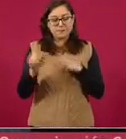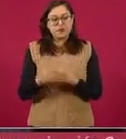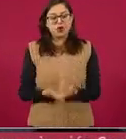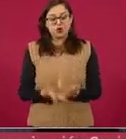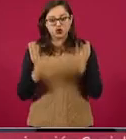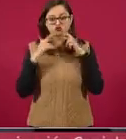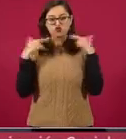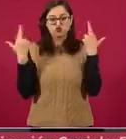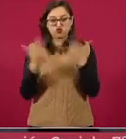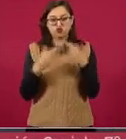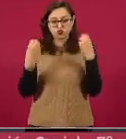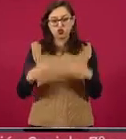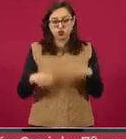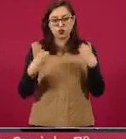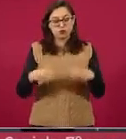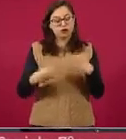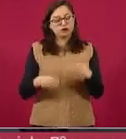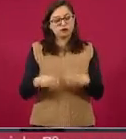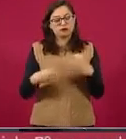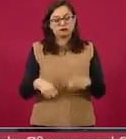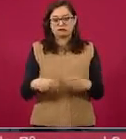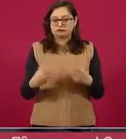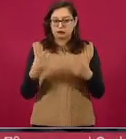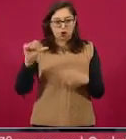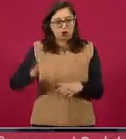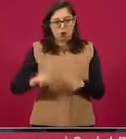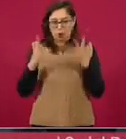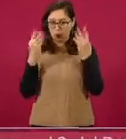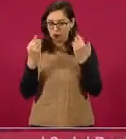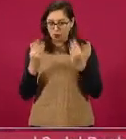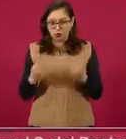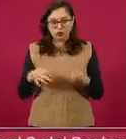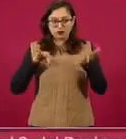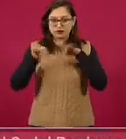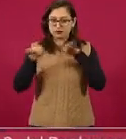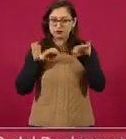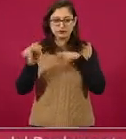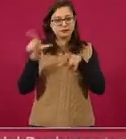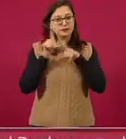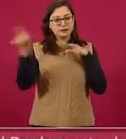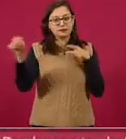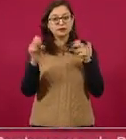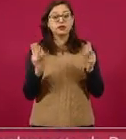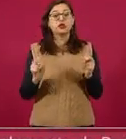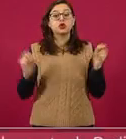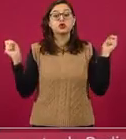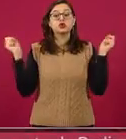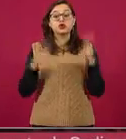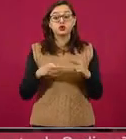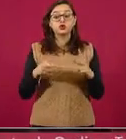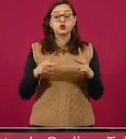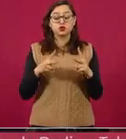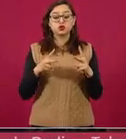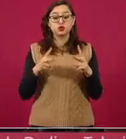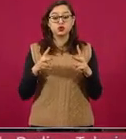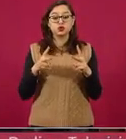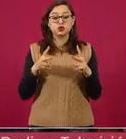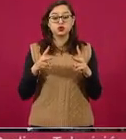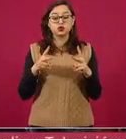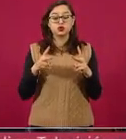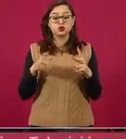tengo reuniones, muchas reuniones el día de hoy. Bueno, nos vemos entonces.